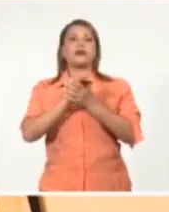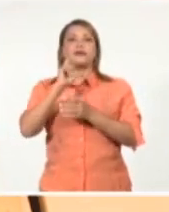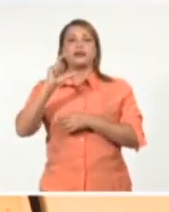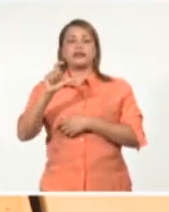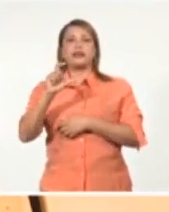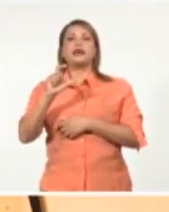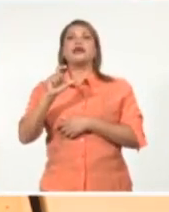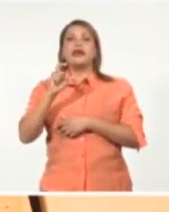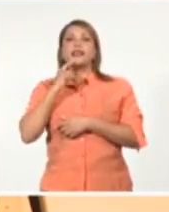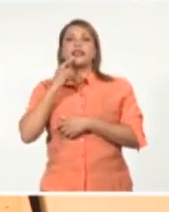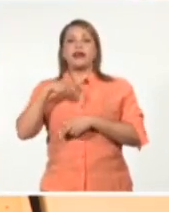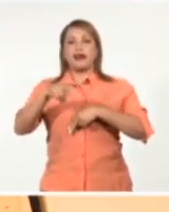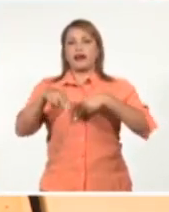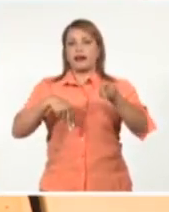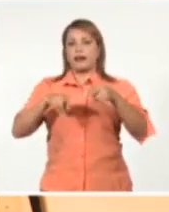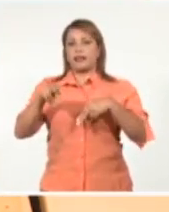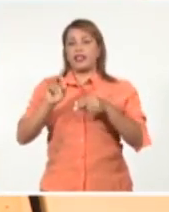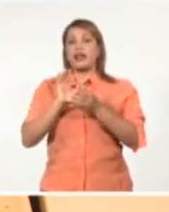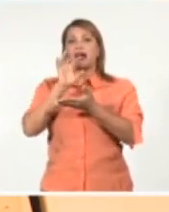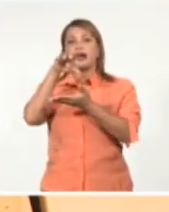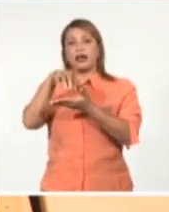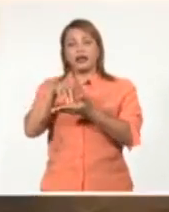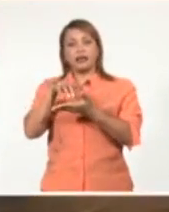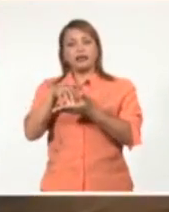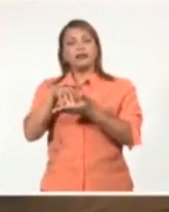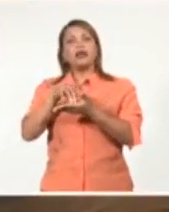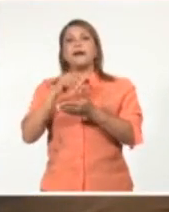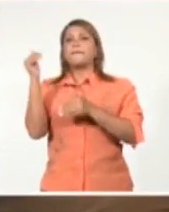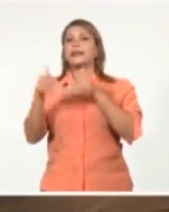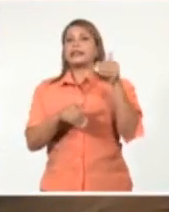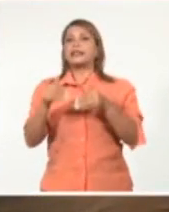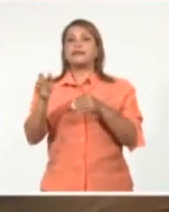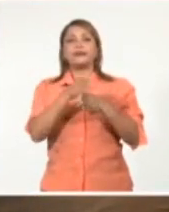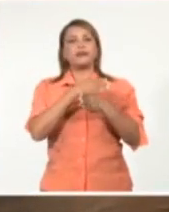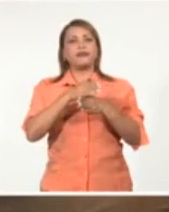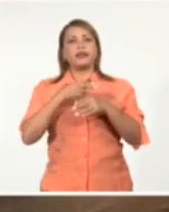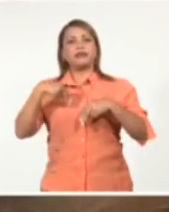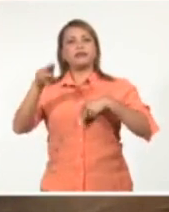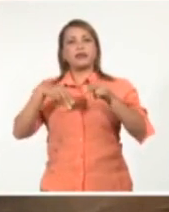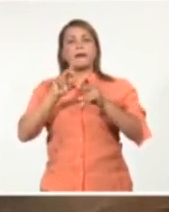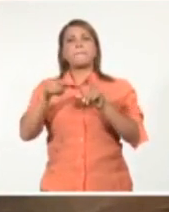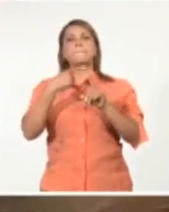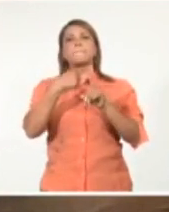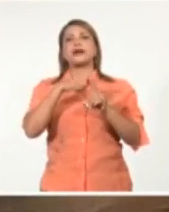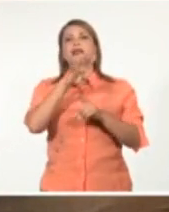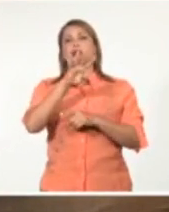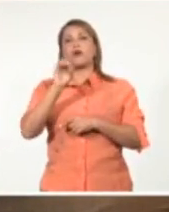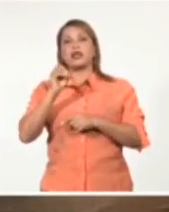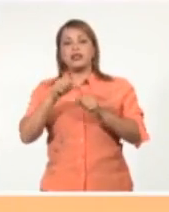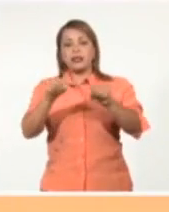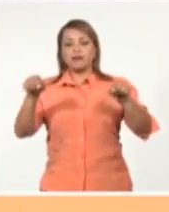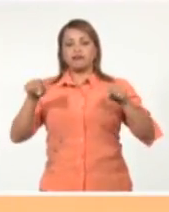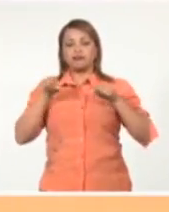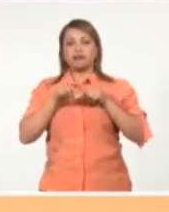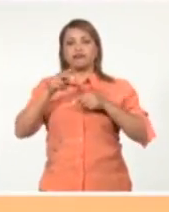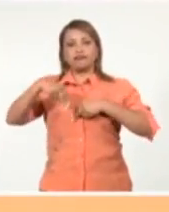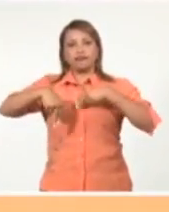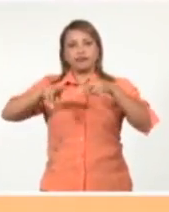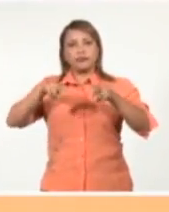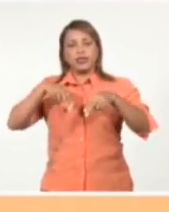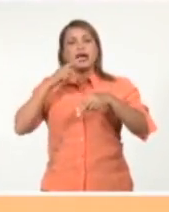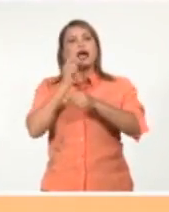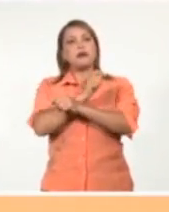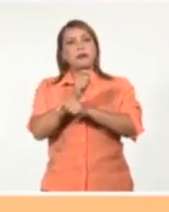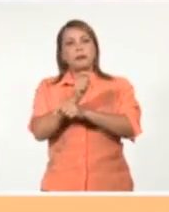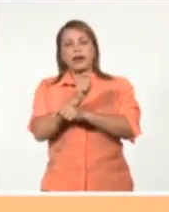una simultánea donde se han dado lugar los han dado cita varios ajedrecistas más de 40 tableros tenemos que se medirán a maestros